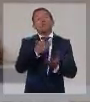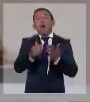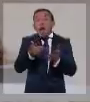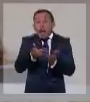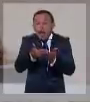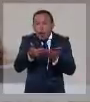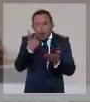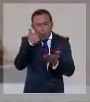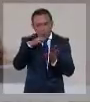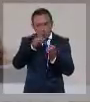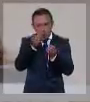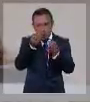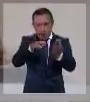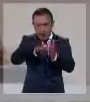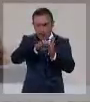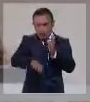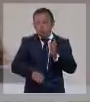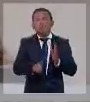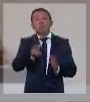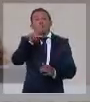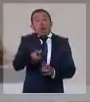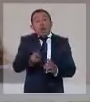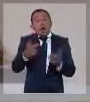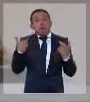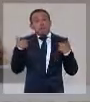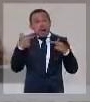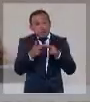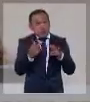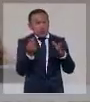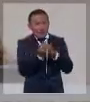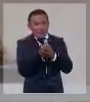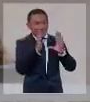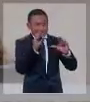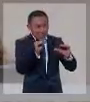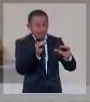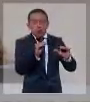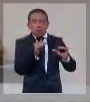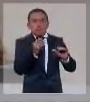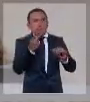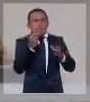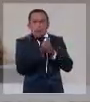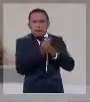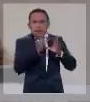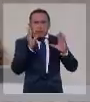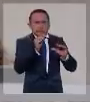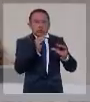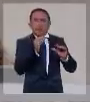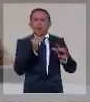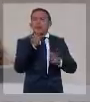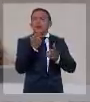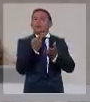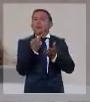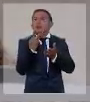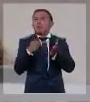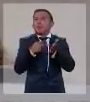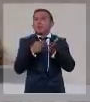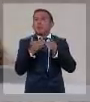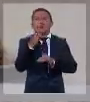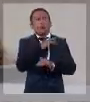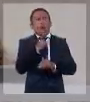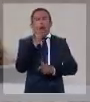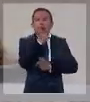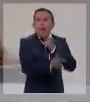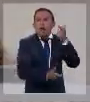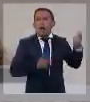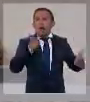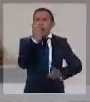las evaluaciones de lo que se gasta en la formación y en la capacitación de los maestros. ¿Qué se requiere? Más capacitación para las maestras y